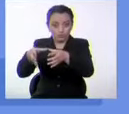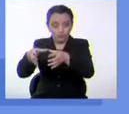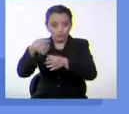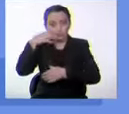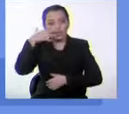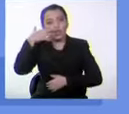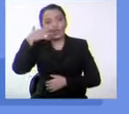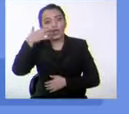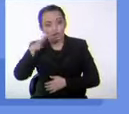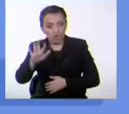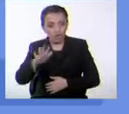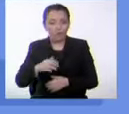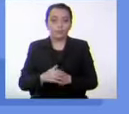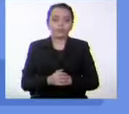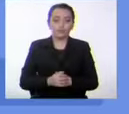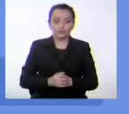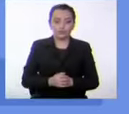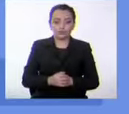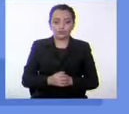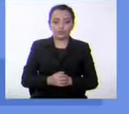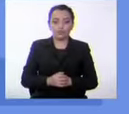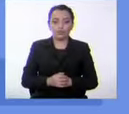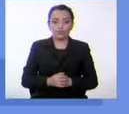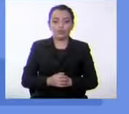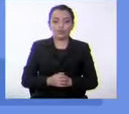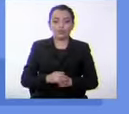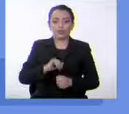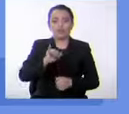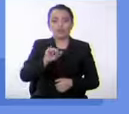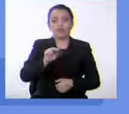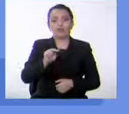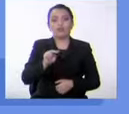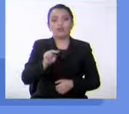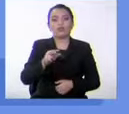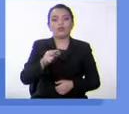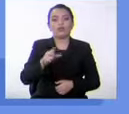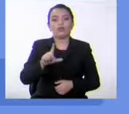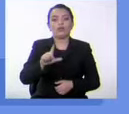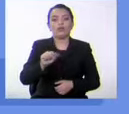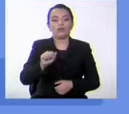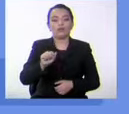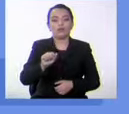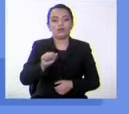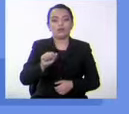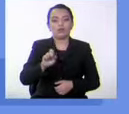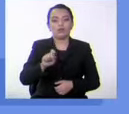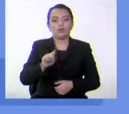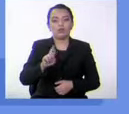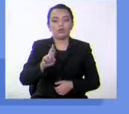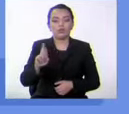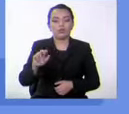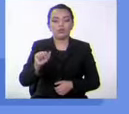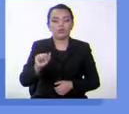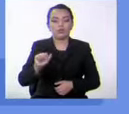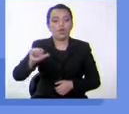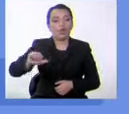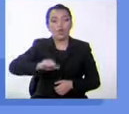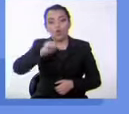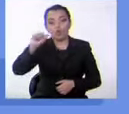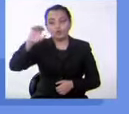Ejemplos de parlamentarismo es Inglaterra y otros países europeos. En el caso